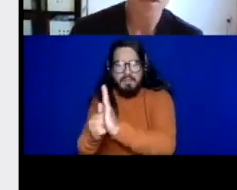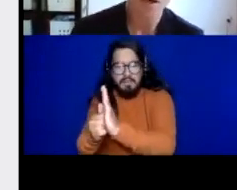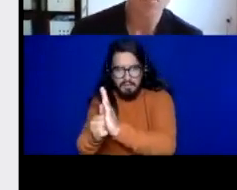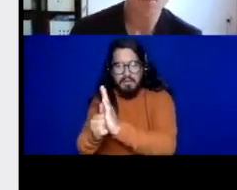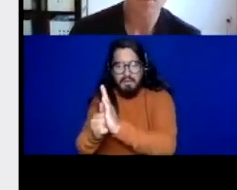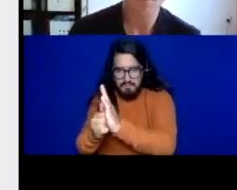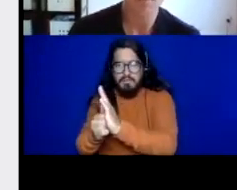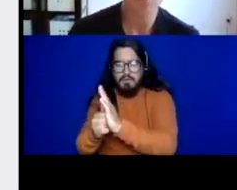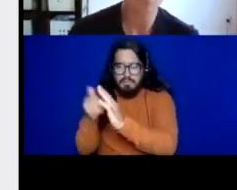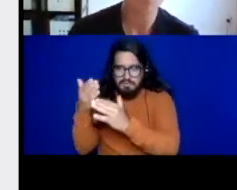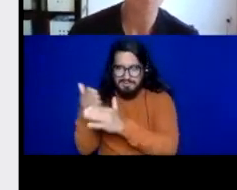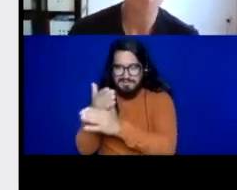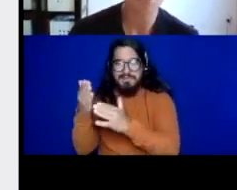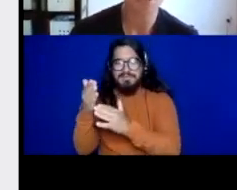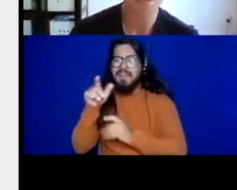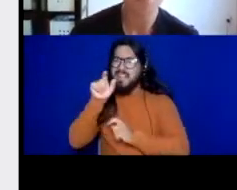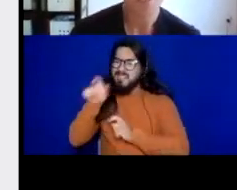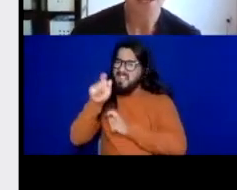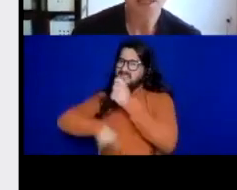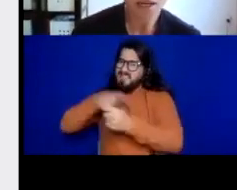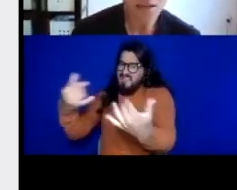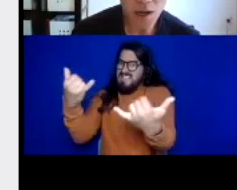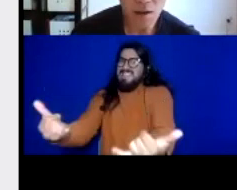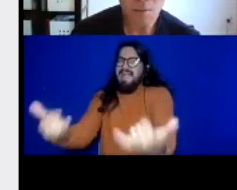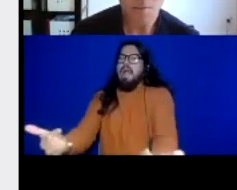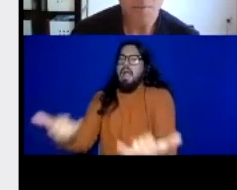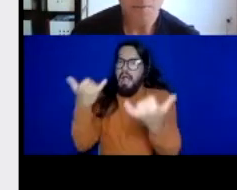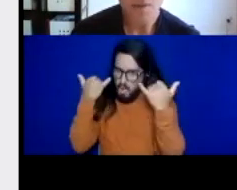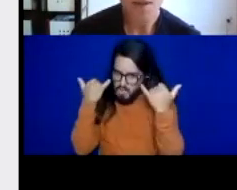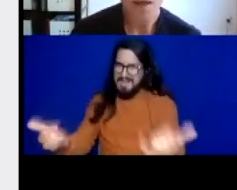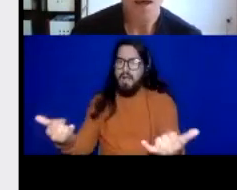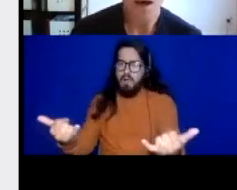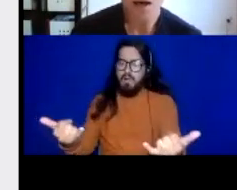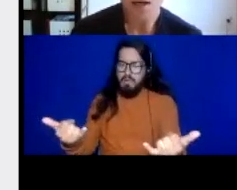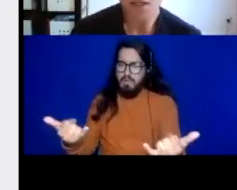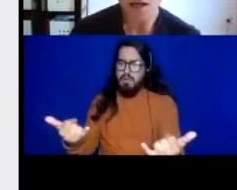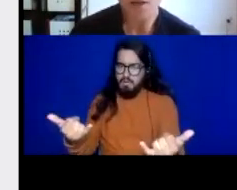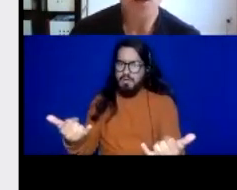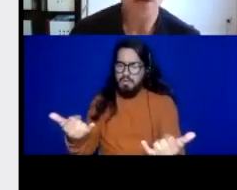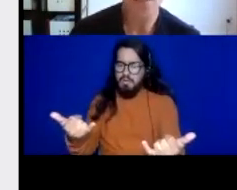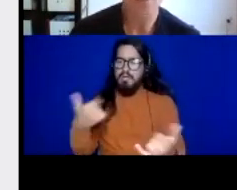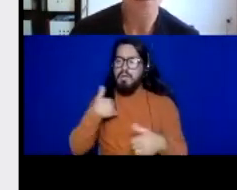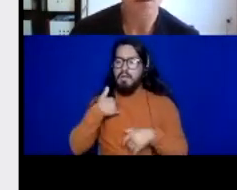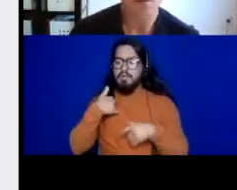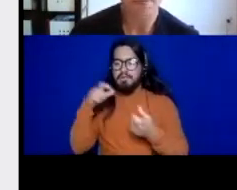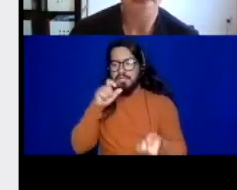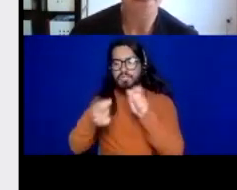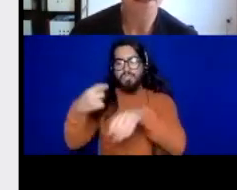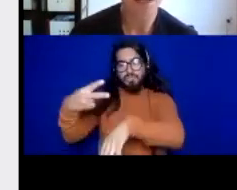una cuenta con alguien porque esta información se cambien eso inmediatamente y cambie también. Yo